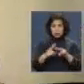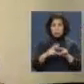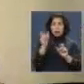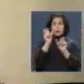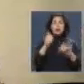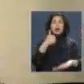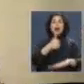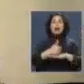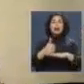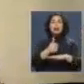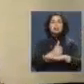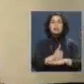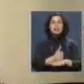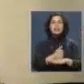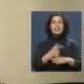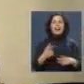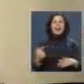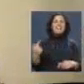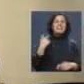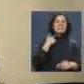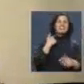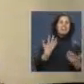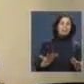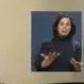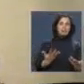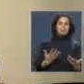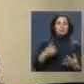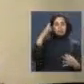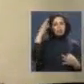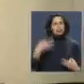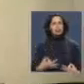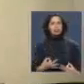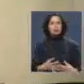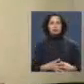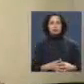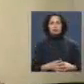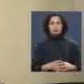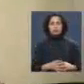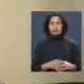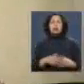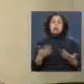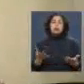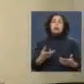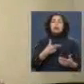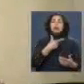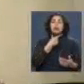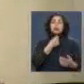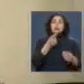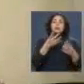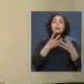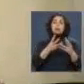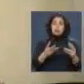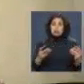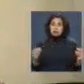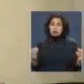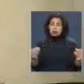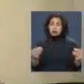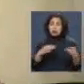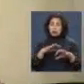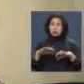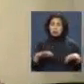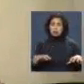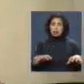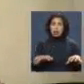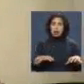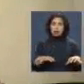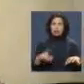alcaldes puedan boicotearlo. Por eso es importante que podamos resolver cuestiones que son de